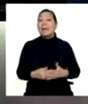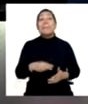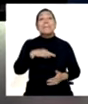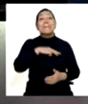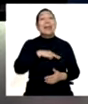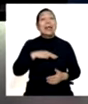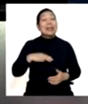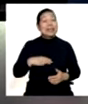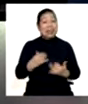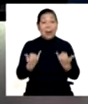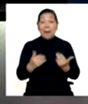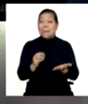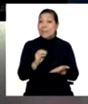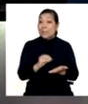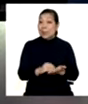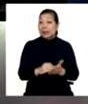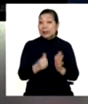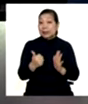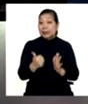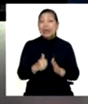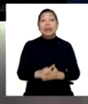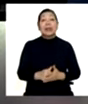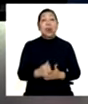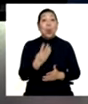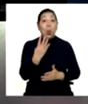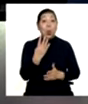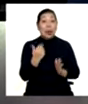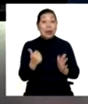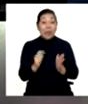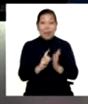gracias, señor ministro. Vamos a continuar con más, siendo las 6 de la mañana con 46 minutos.